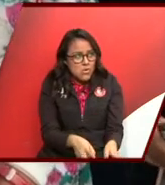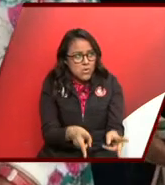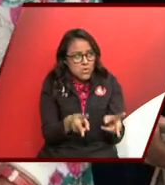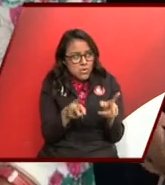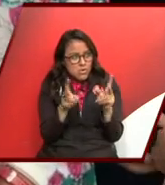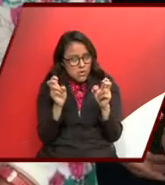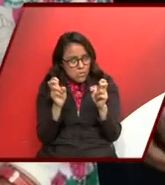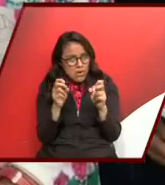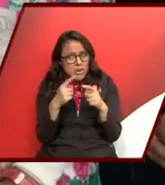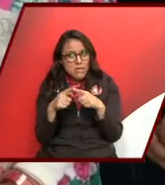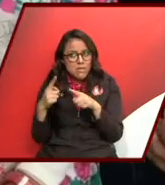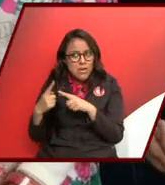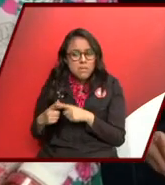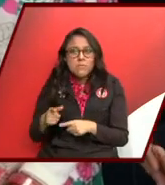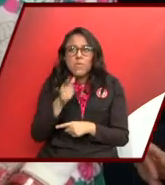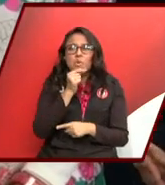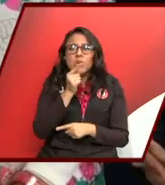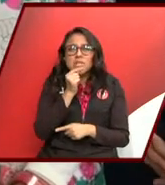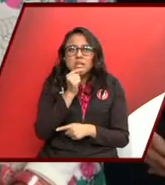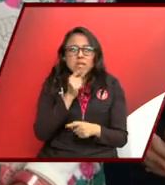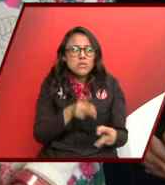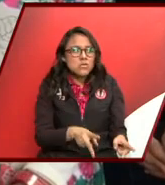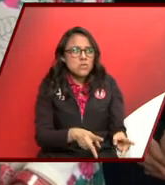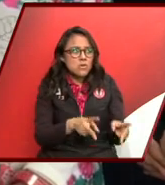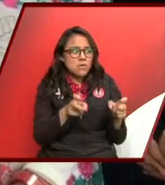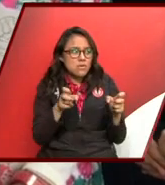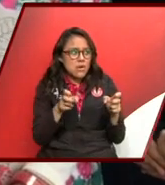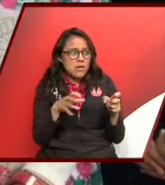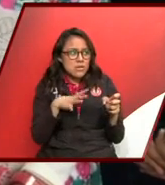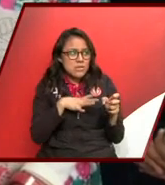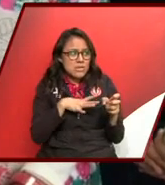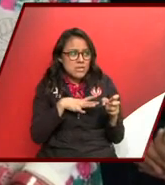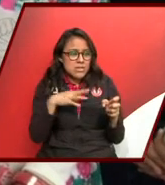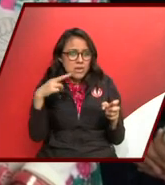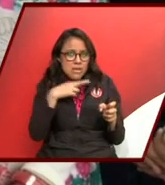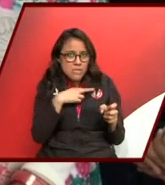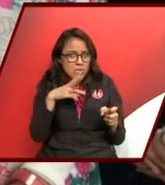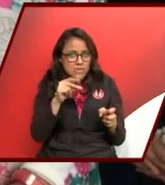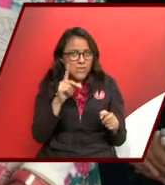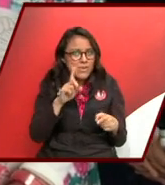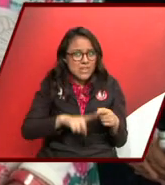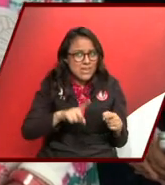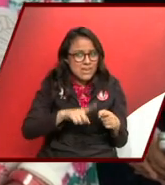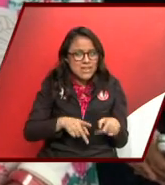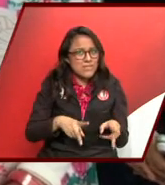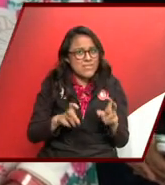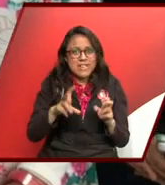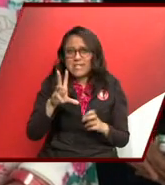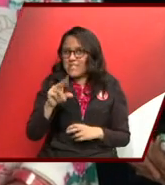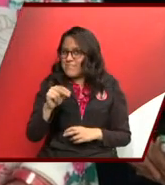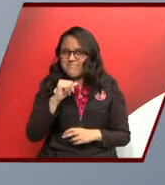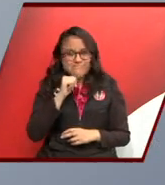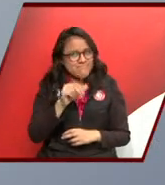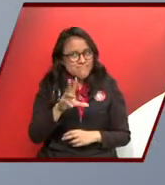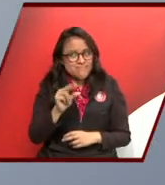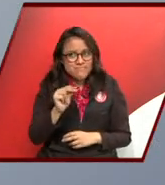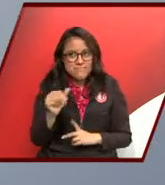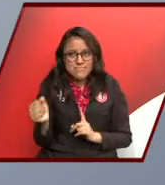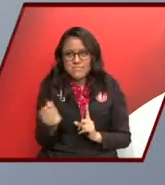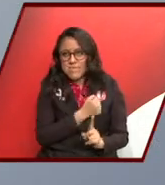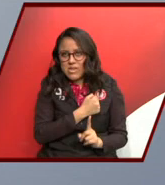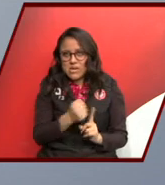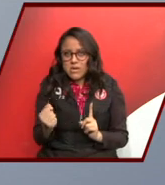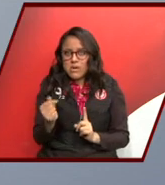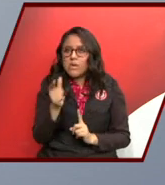kit de militar o de policía, el arrestado es uno, no el que te lo roba, no, o sea, golpea a